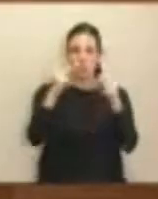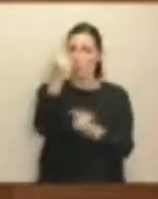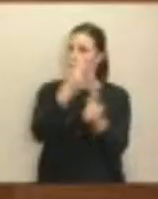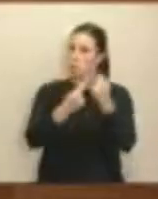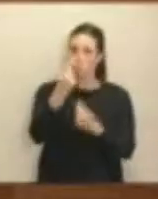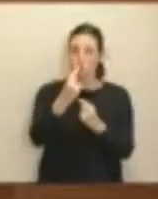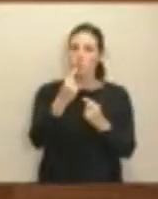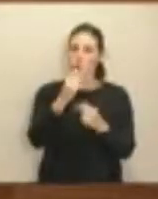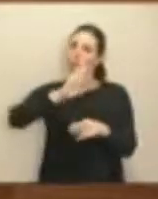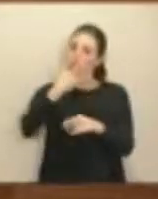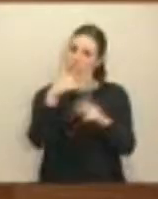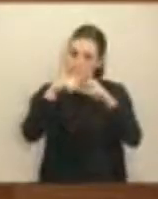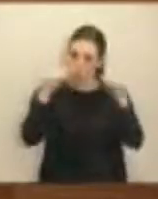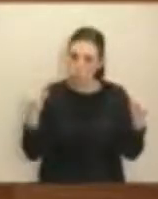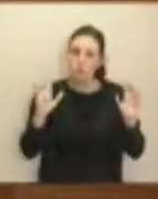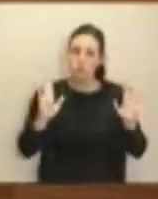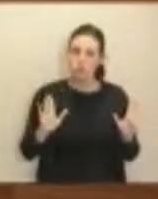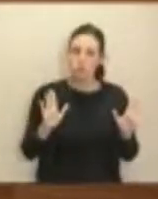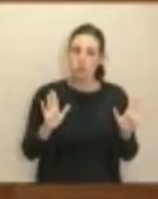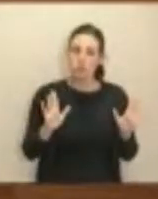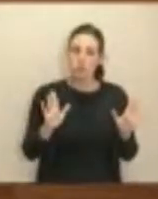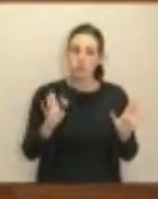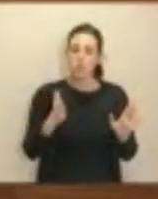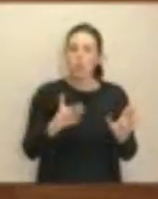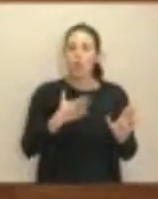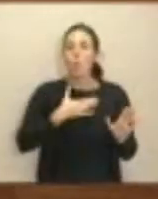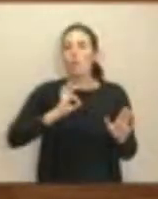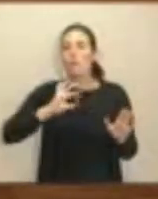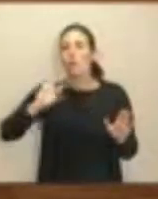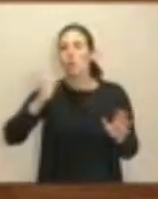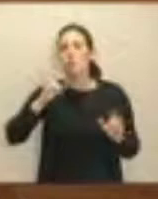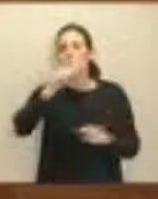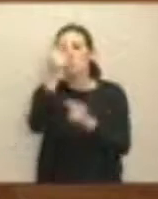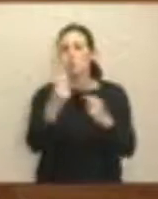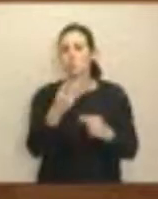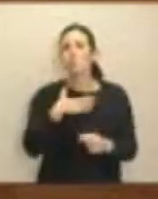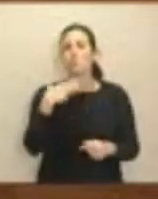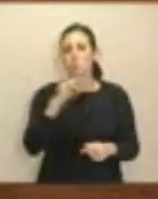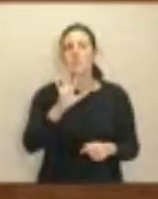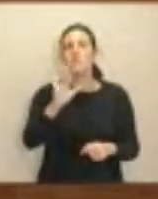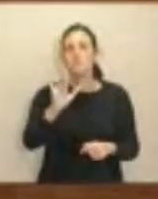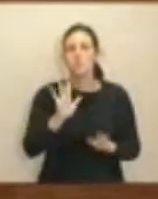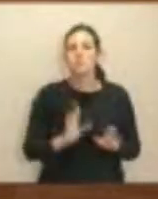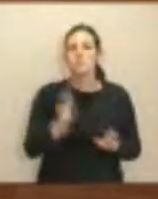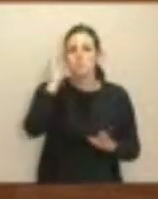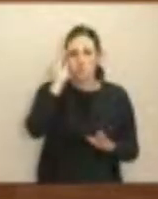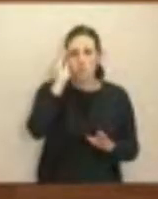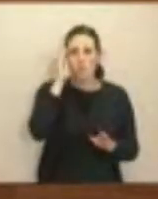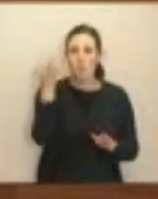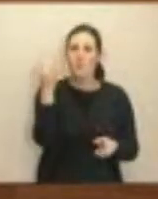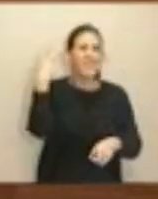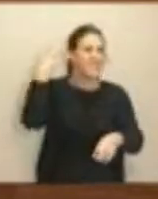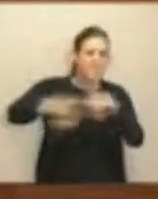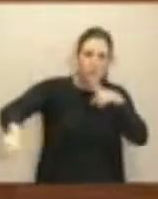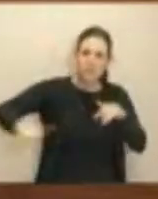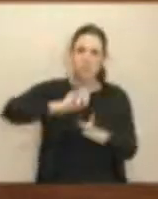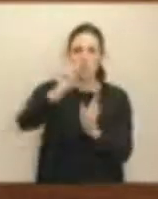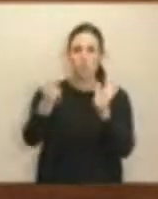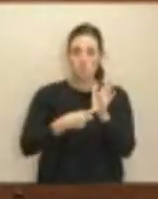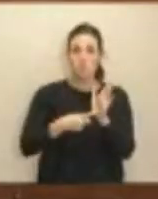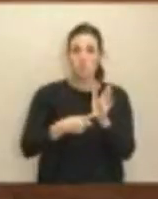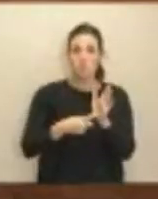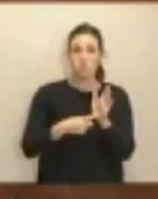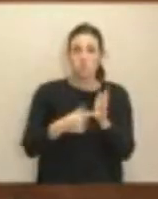presupuesto. No digo que no pueda ser otro posible, yo creo que sí, que tenía que ser otro absolutamente distinto. Y que conste que